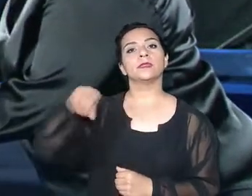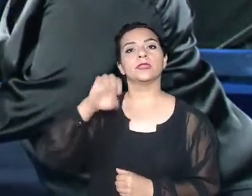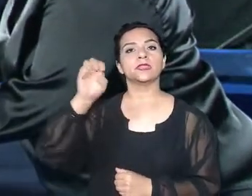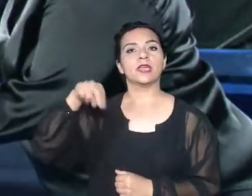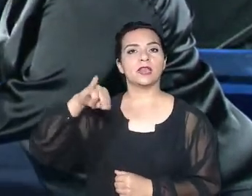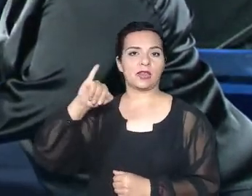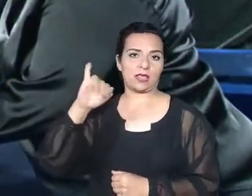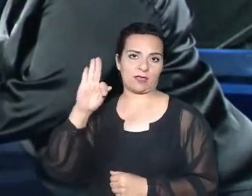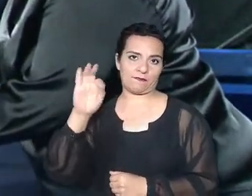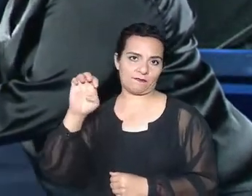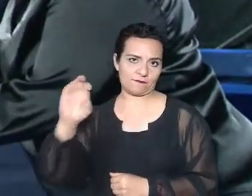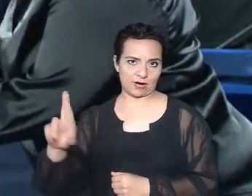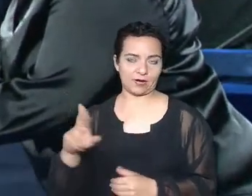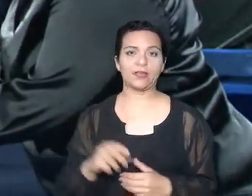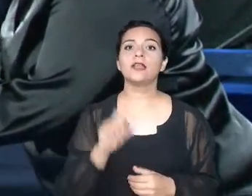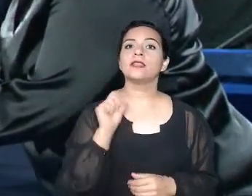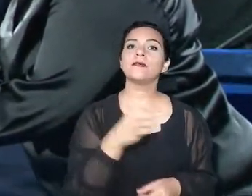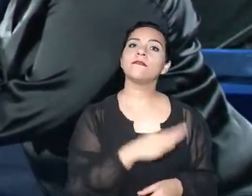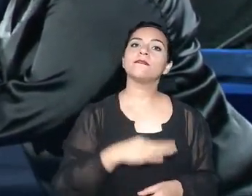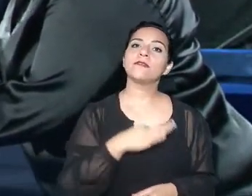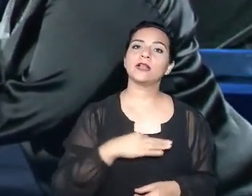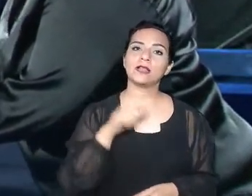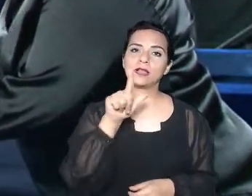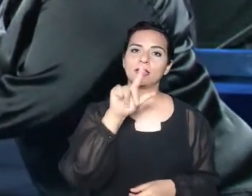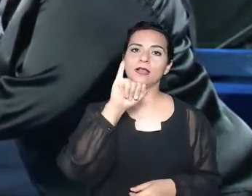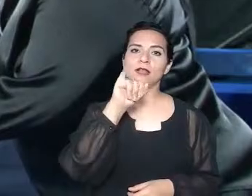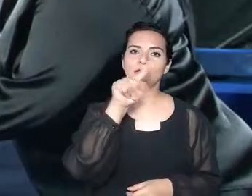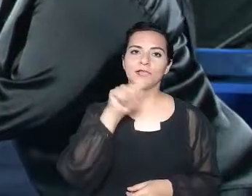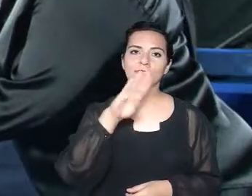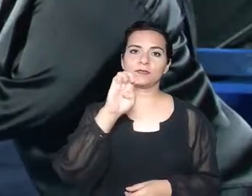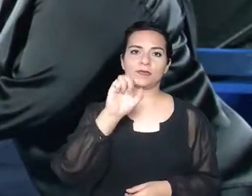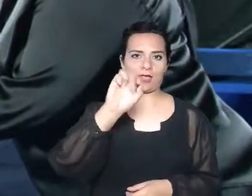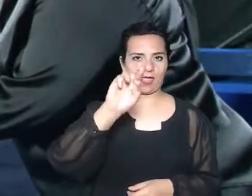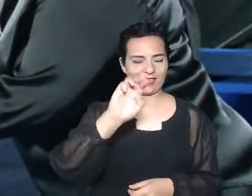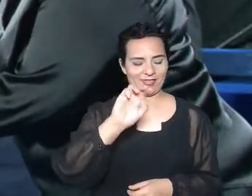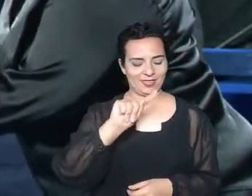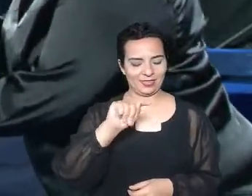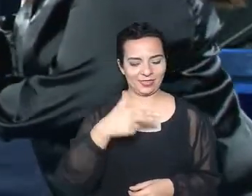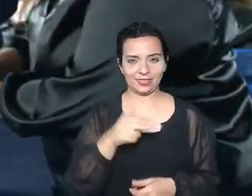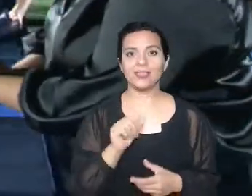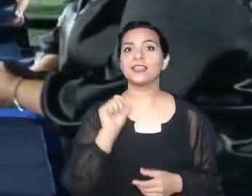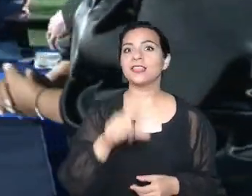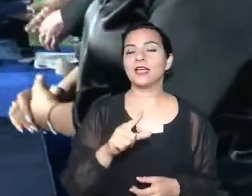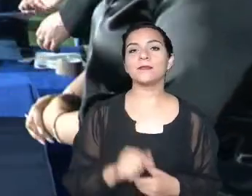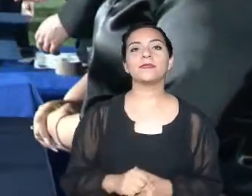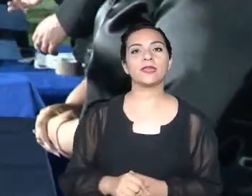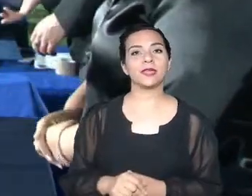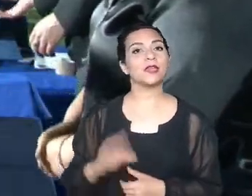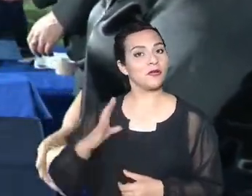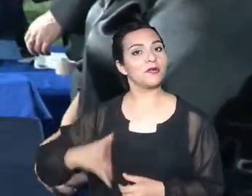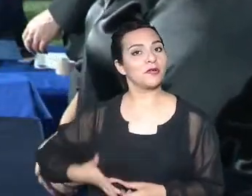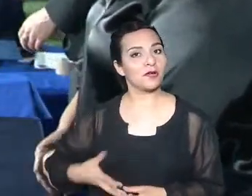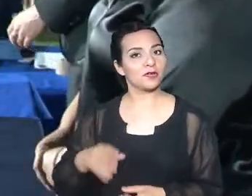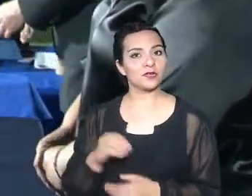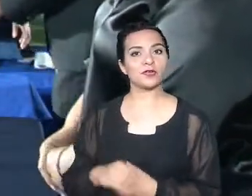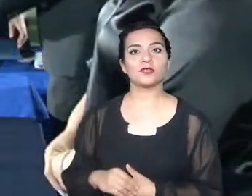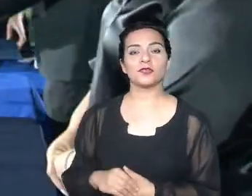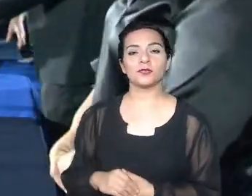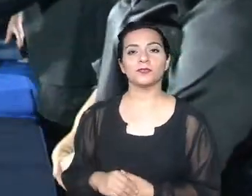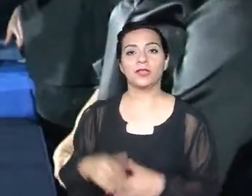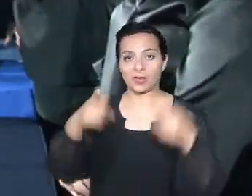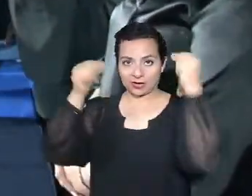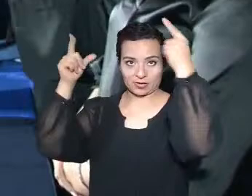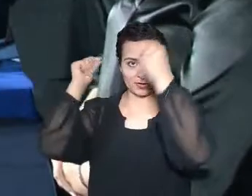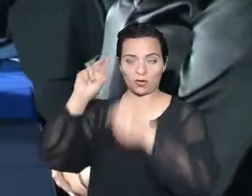Barceló. Felicitamos a Lisbeth Guadalupe Millanes Acedo. Con singular orgullo recibe también su reconocimiento egresando